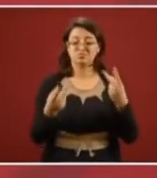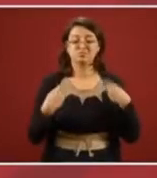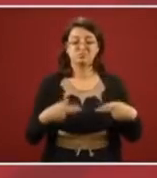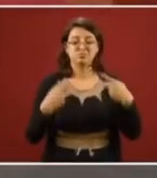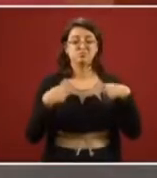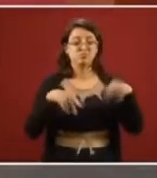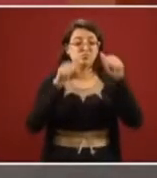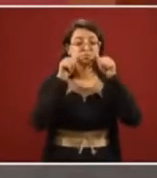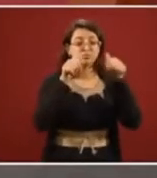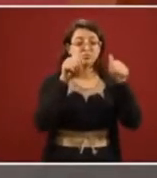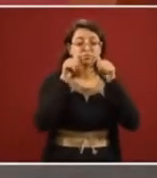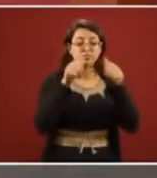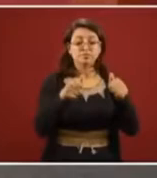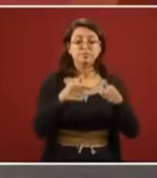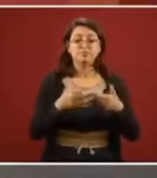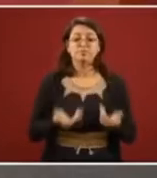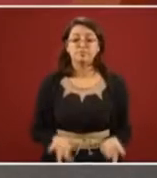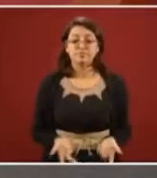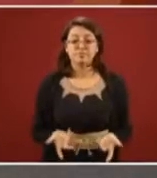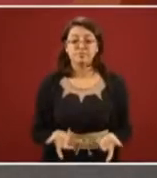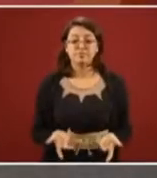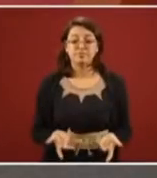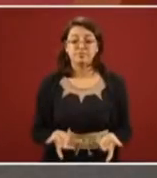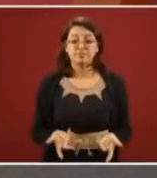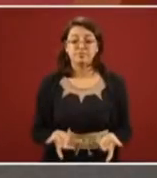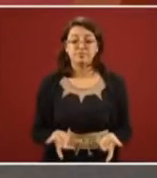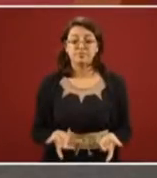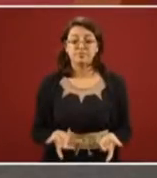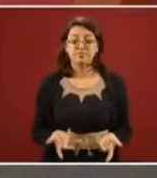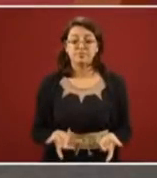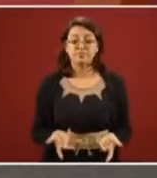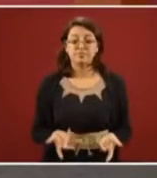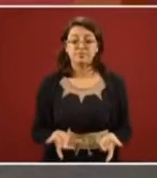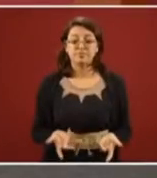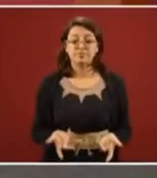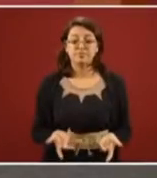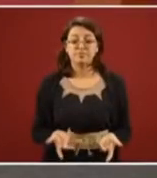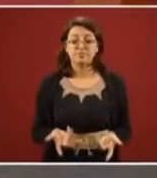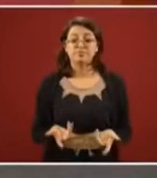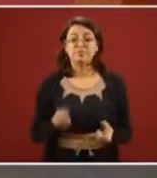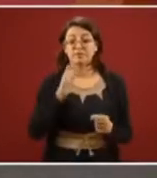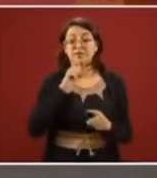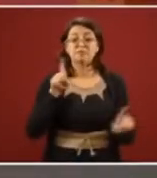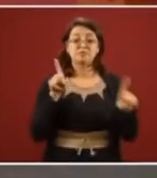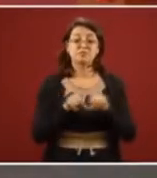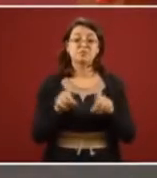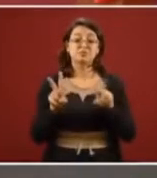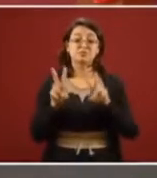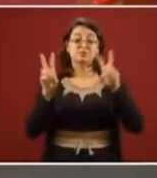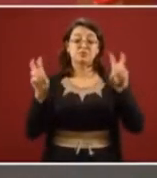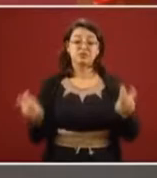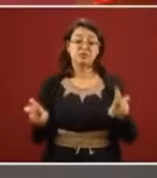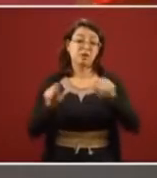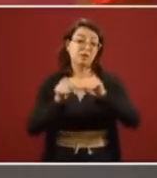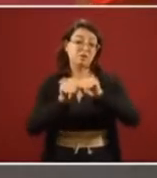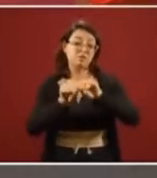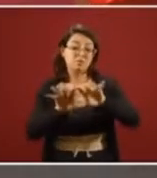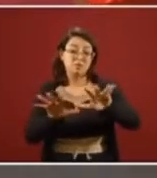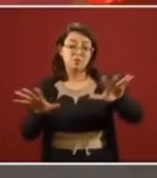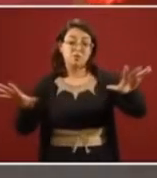que también es un asunto de cobertura craig que tiene un sábado